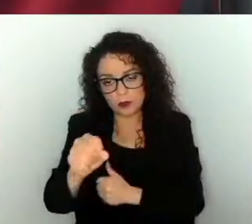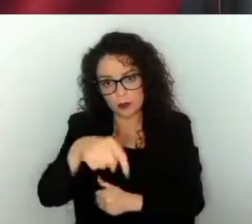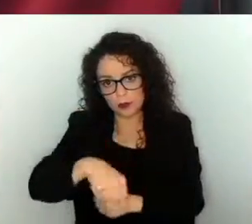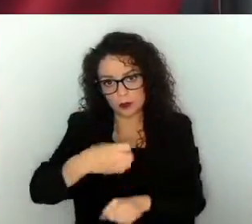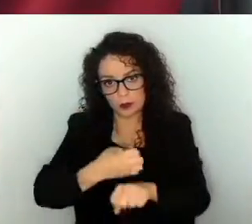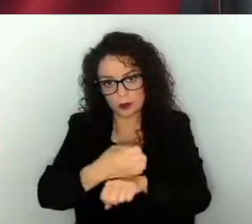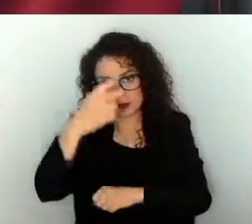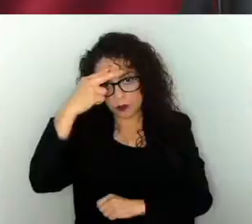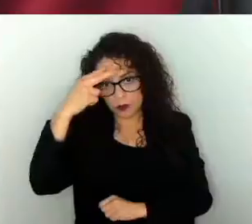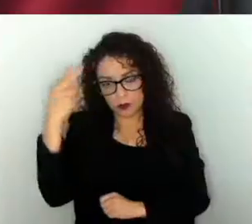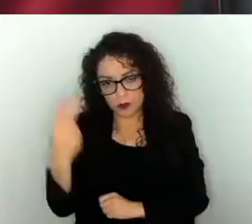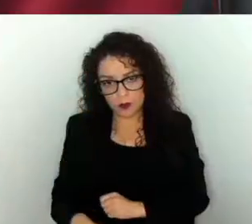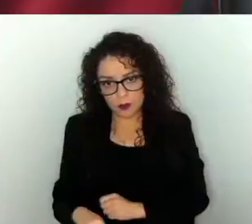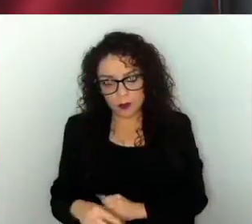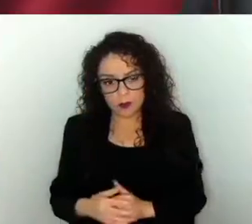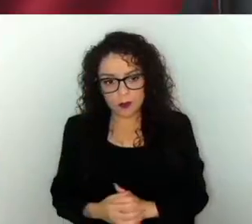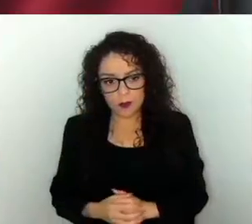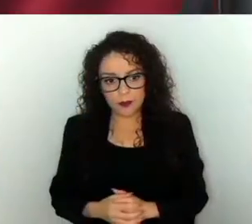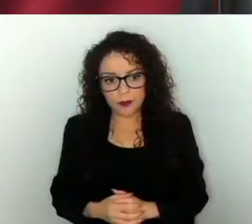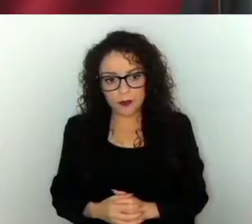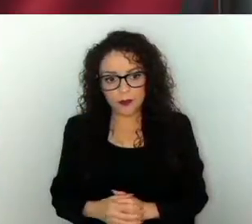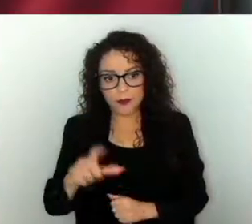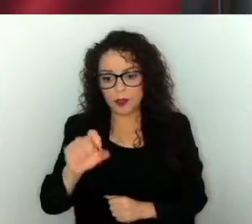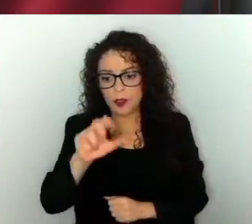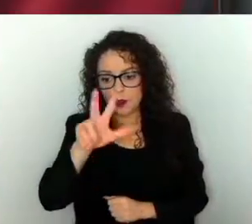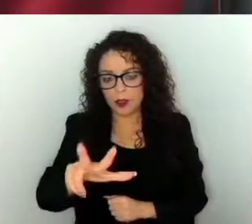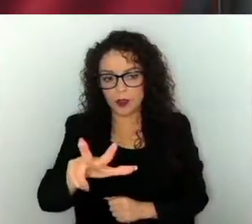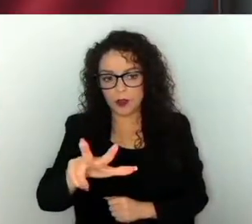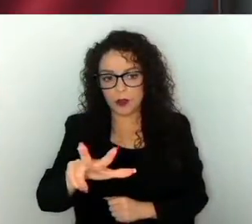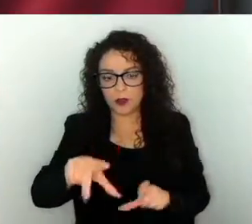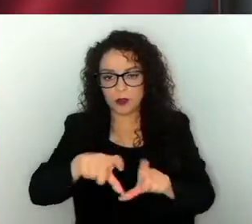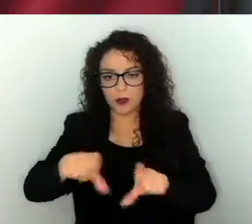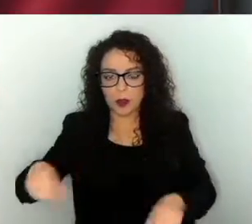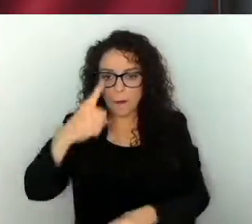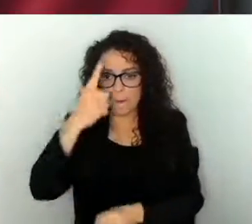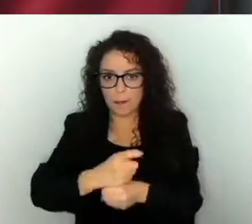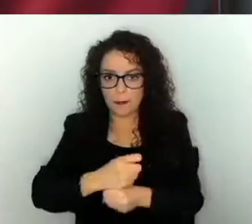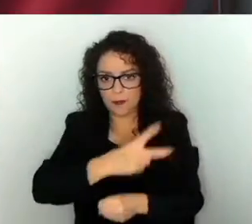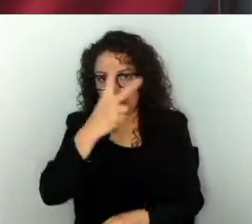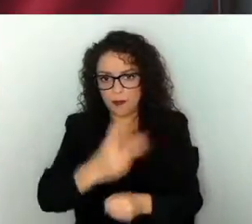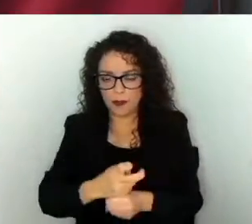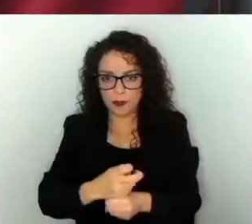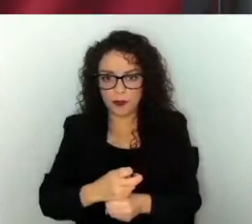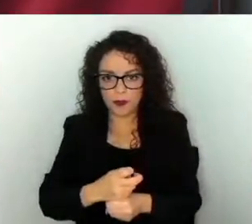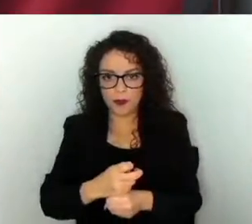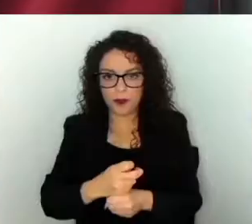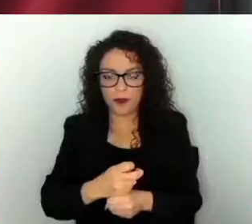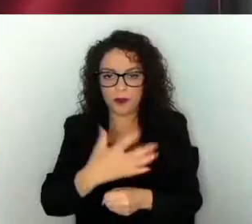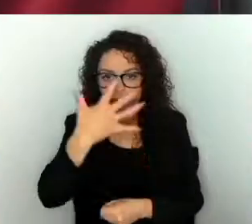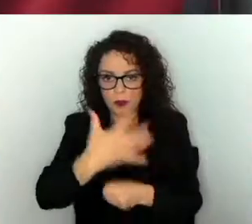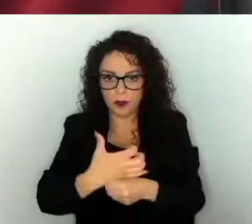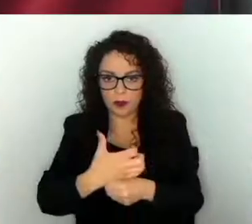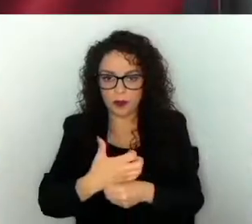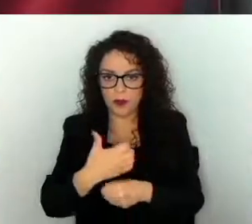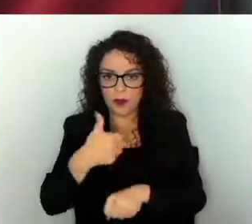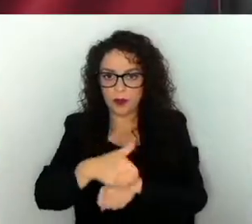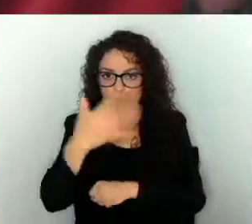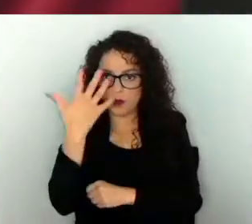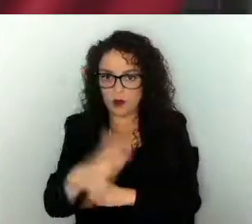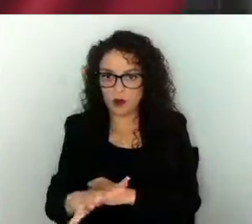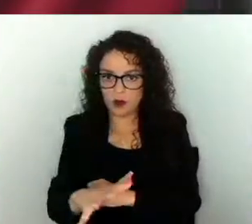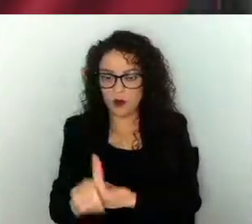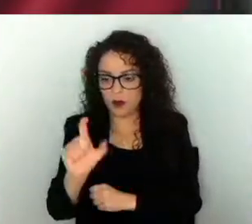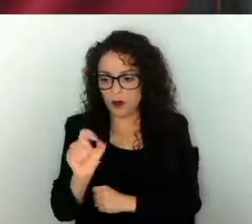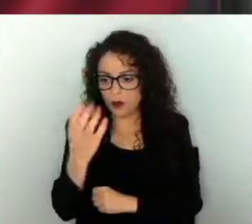Libre y Soberano de México, 28, fracciones primera, segunda, quinta y décima, 29, fracción